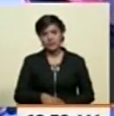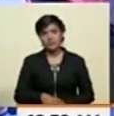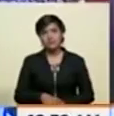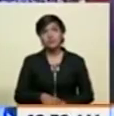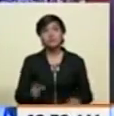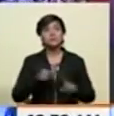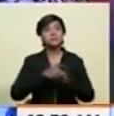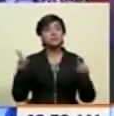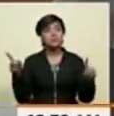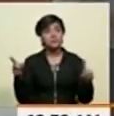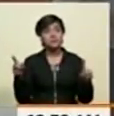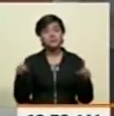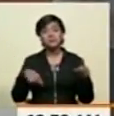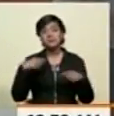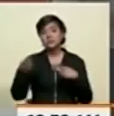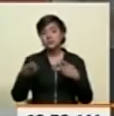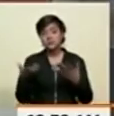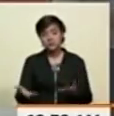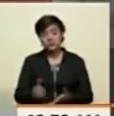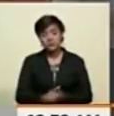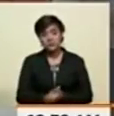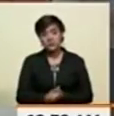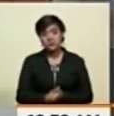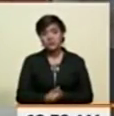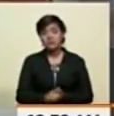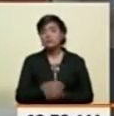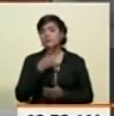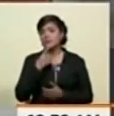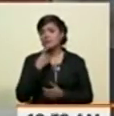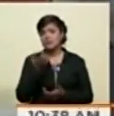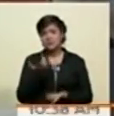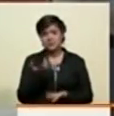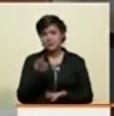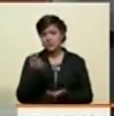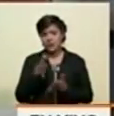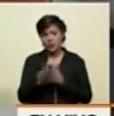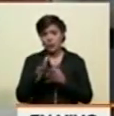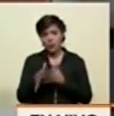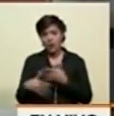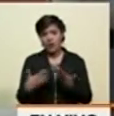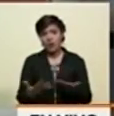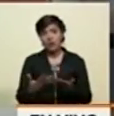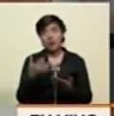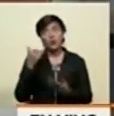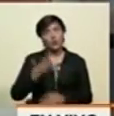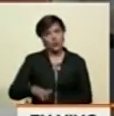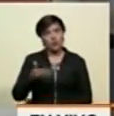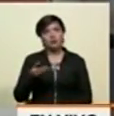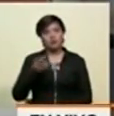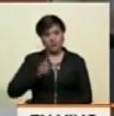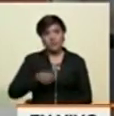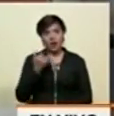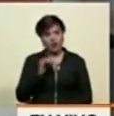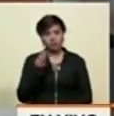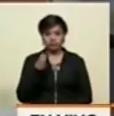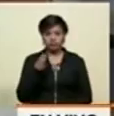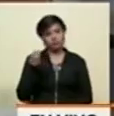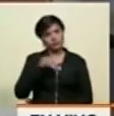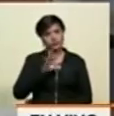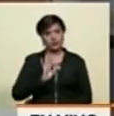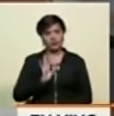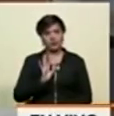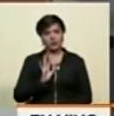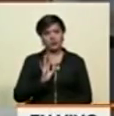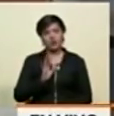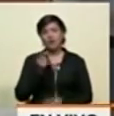Pero el resto, que ahora llaman subproducto, eso tiene un valor también, que